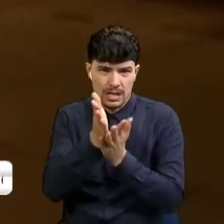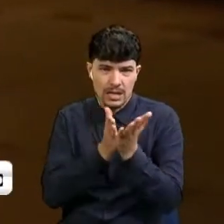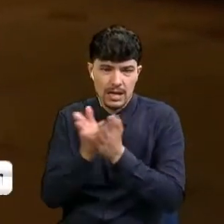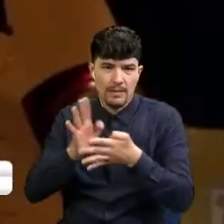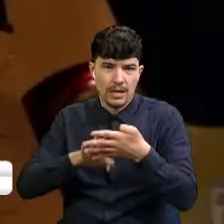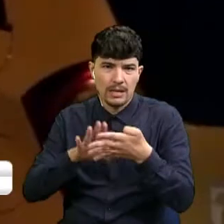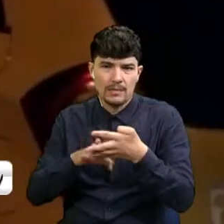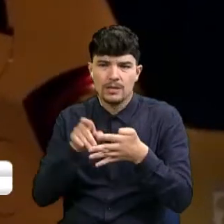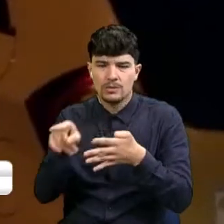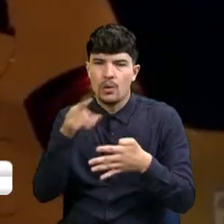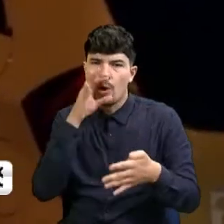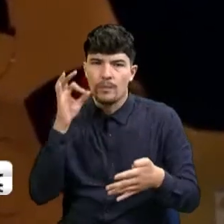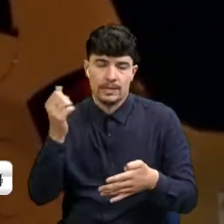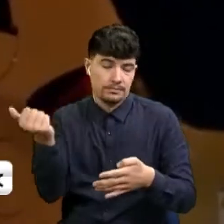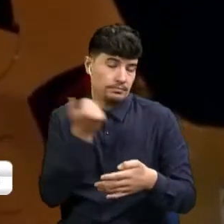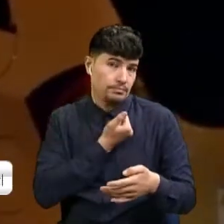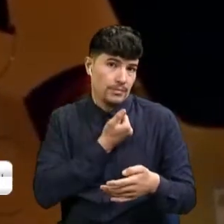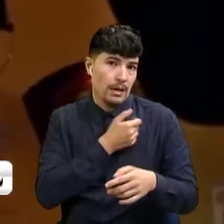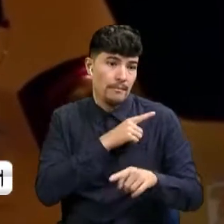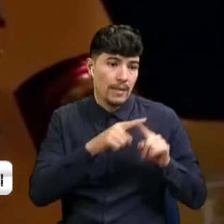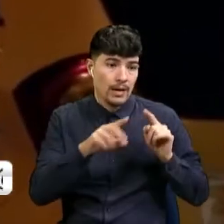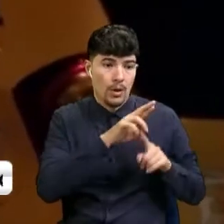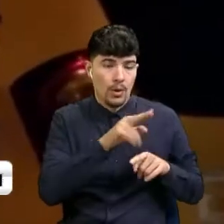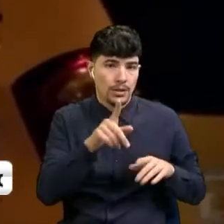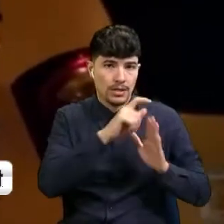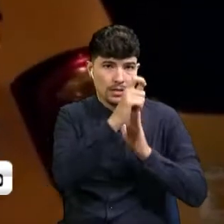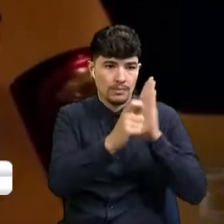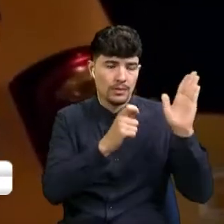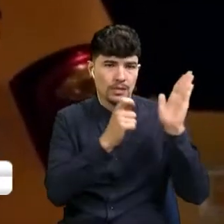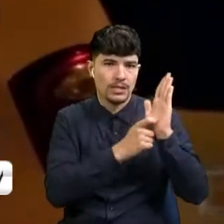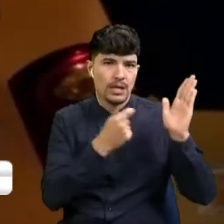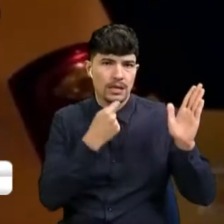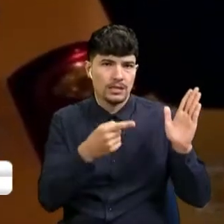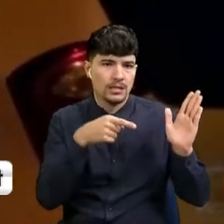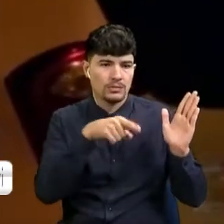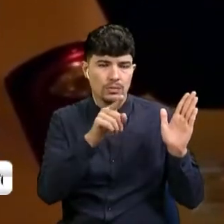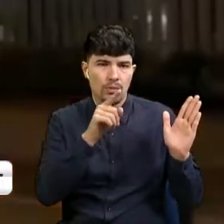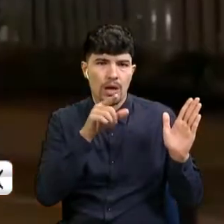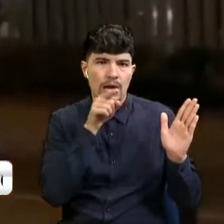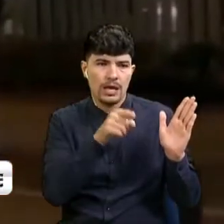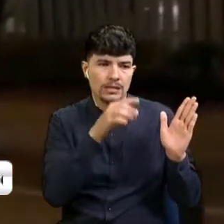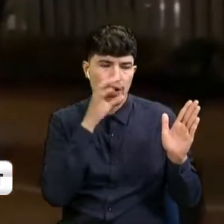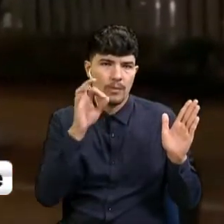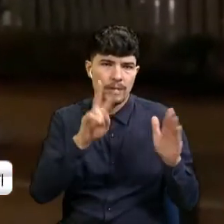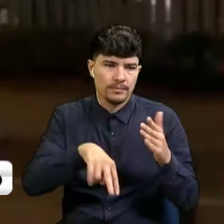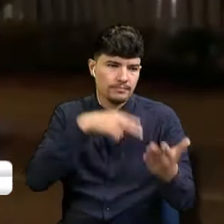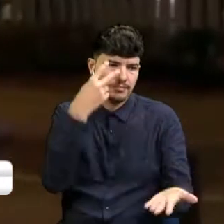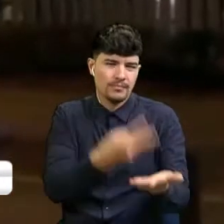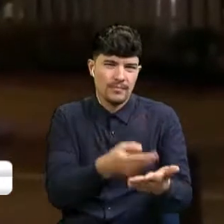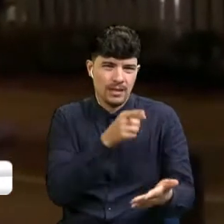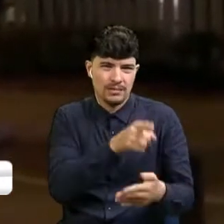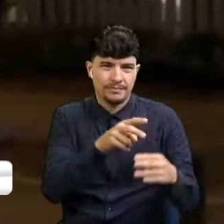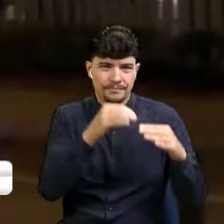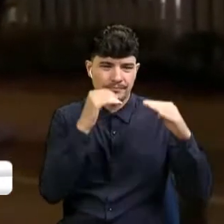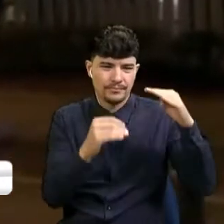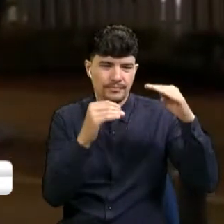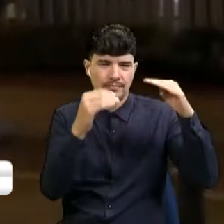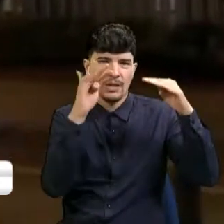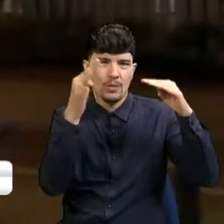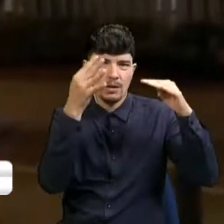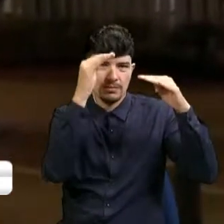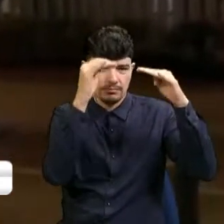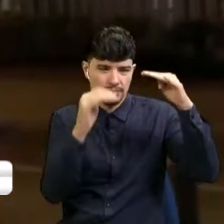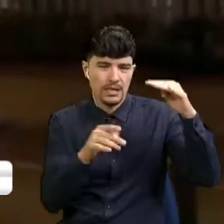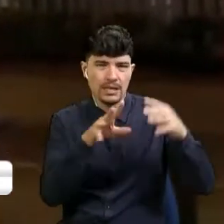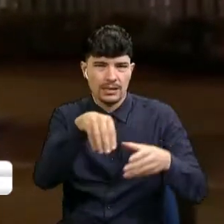testigos, atentó contra su vida, aunque hay otra hipótesis que cobra validez, donde se dice que cayó por accidente desde un edificio que está dentro de la